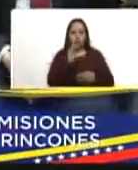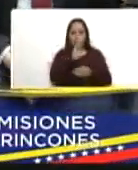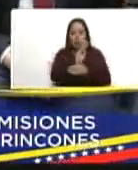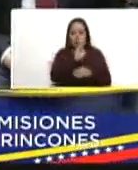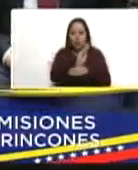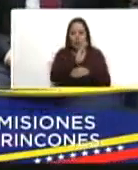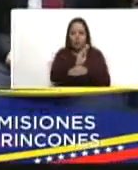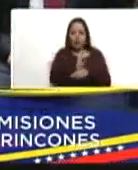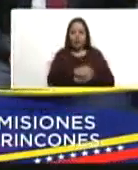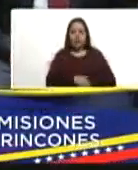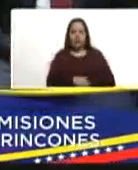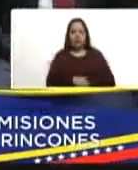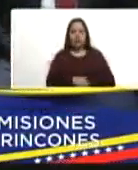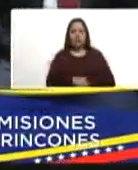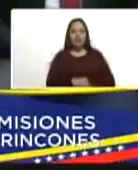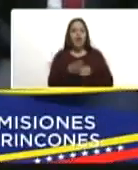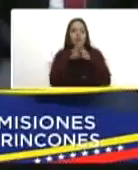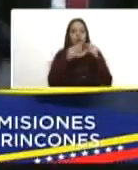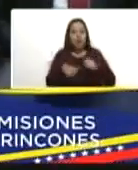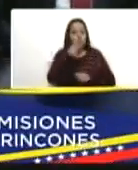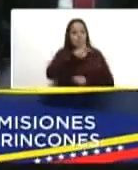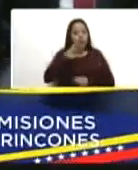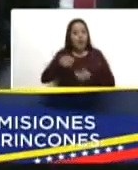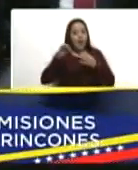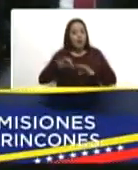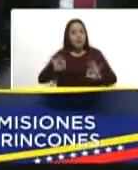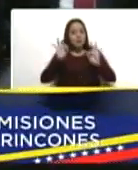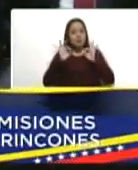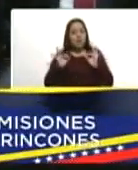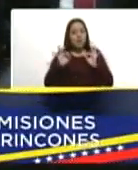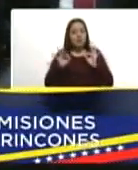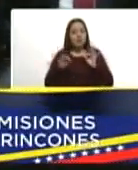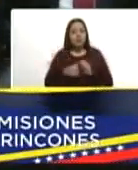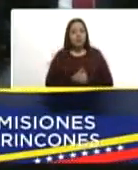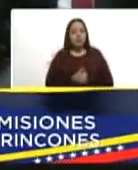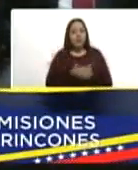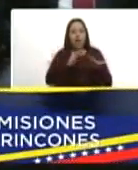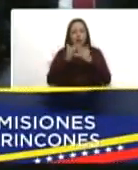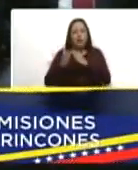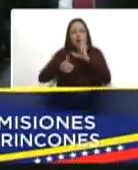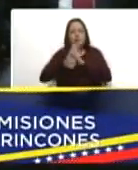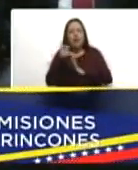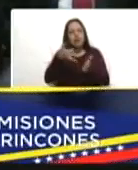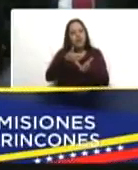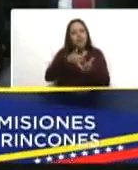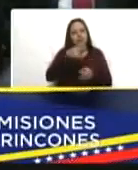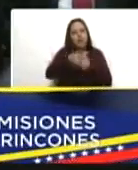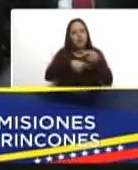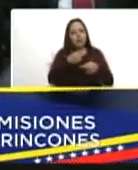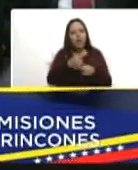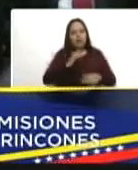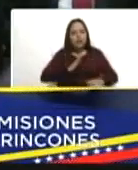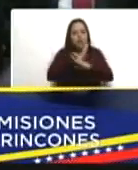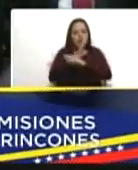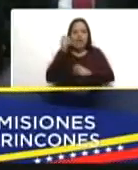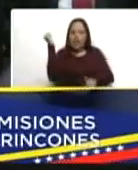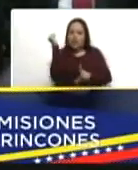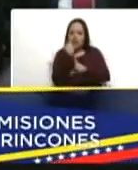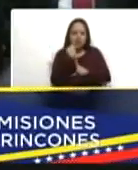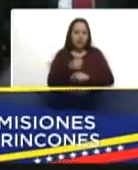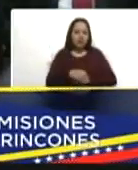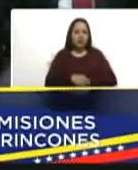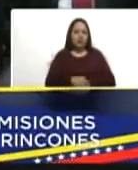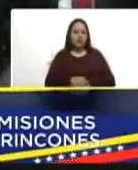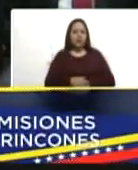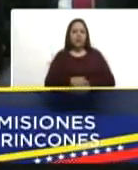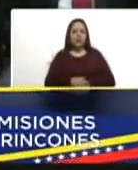protector a todo un pueblo sobre todo los sectores más golpeados por las sanciones criminales